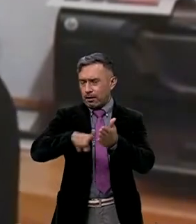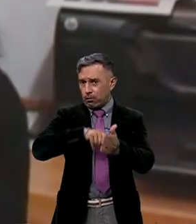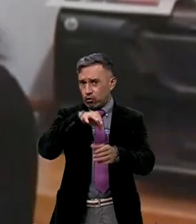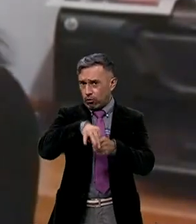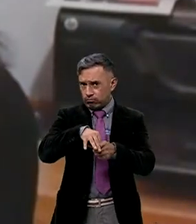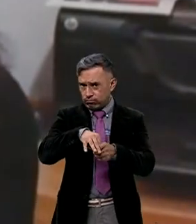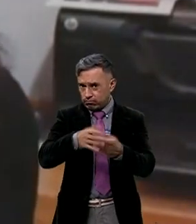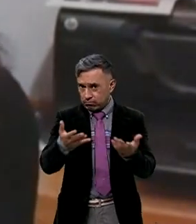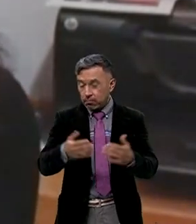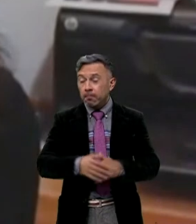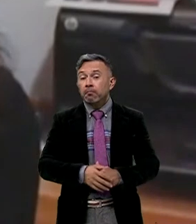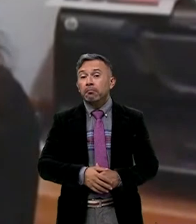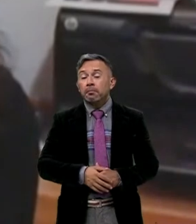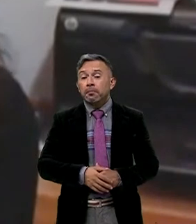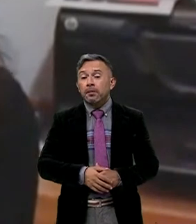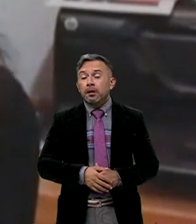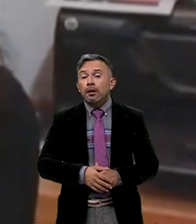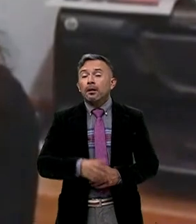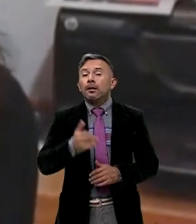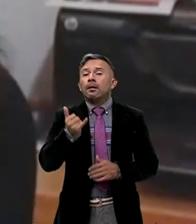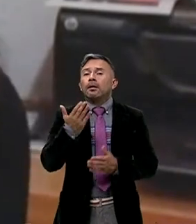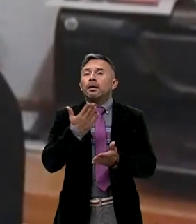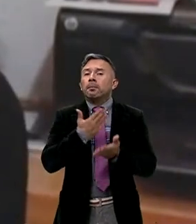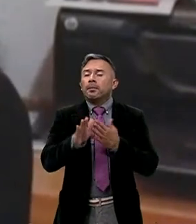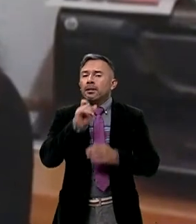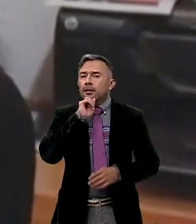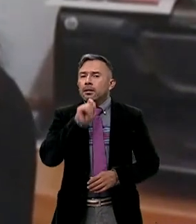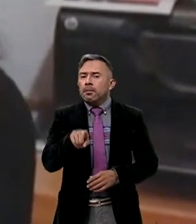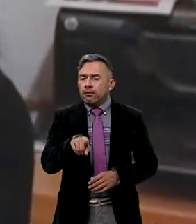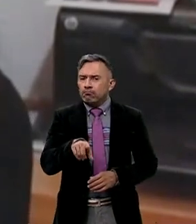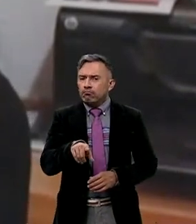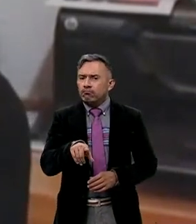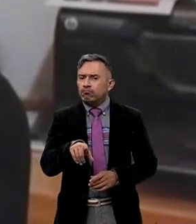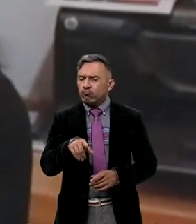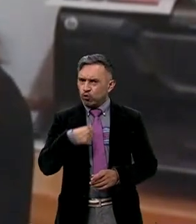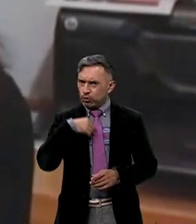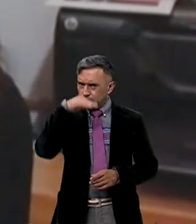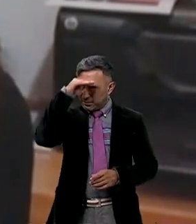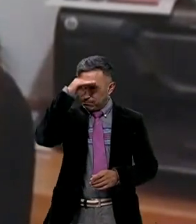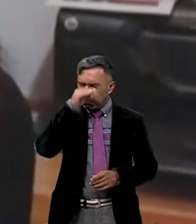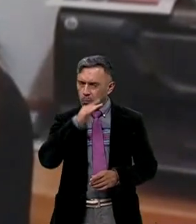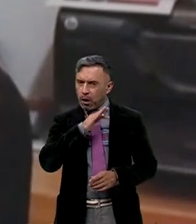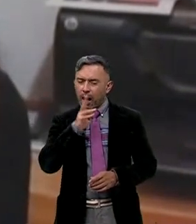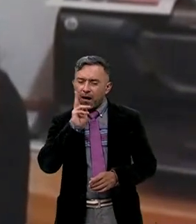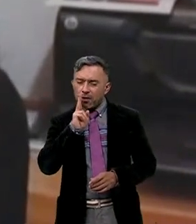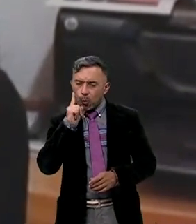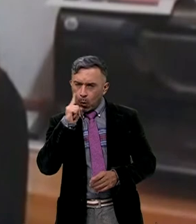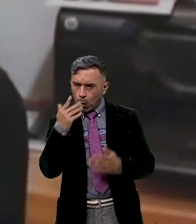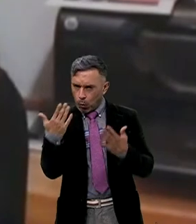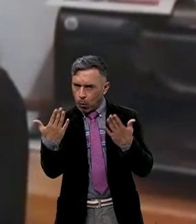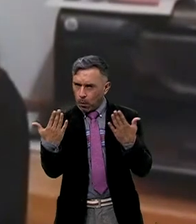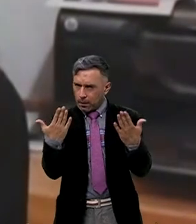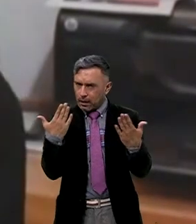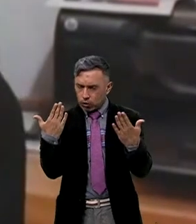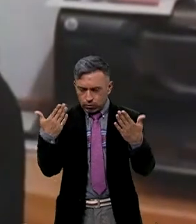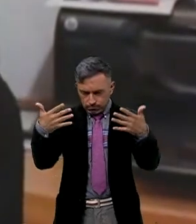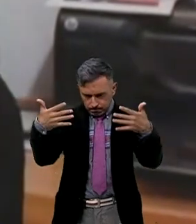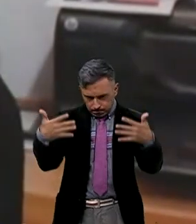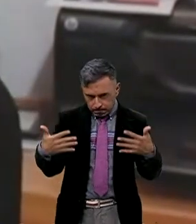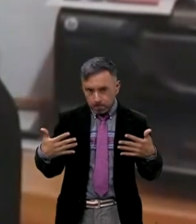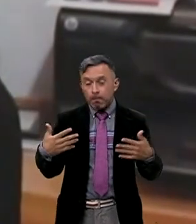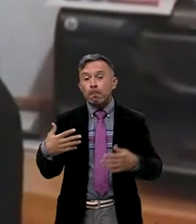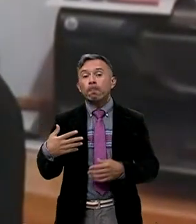aquí podemos esperar hacer algunas algunas comparaciones por ejemplo aquí obtuvimos una